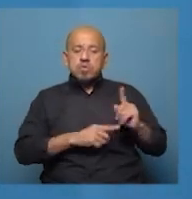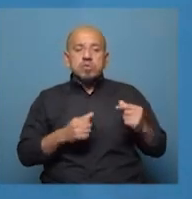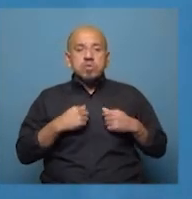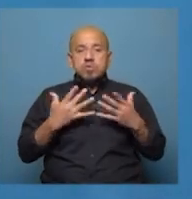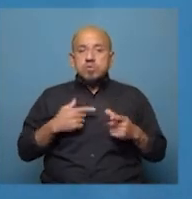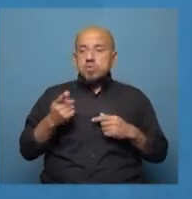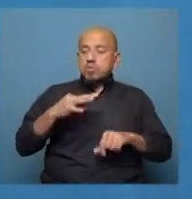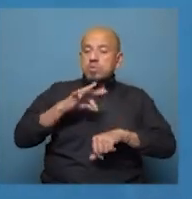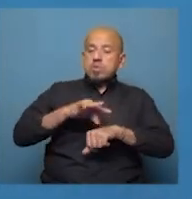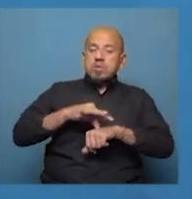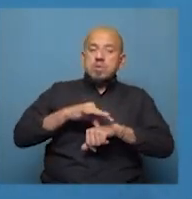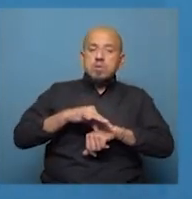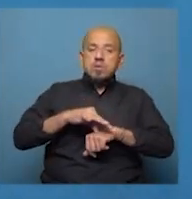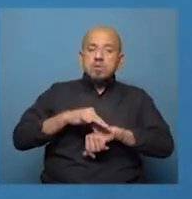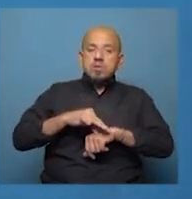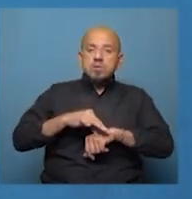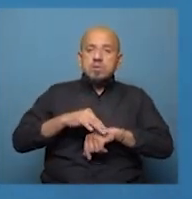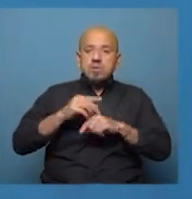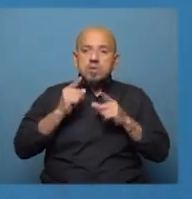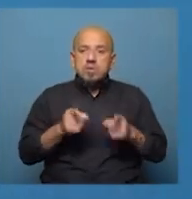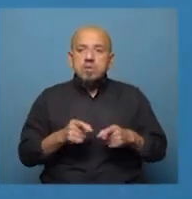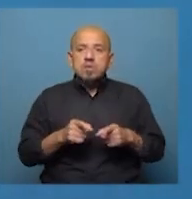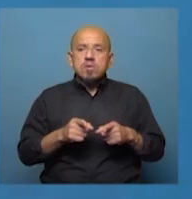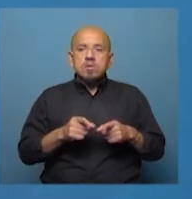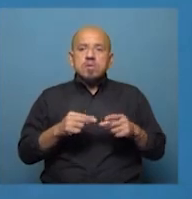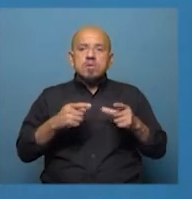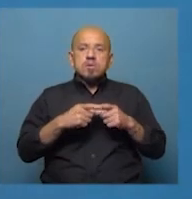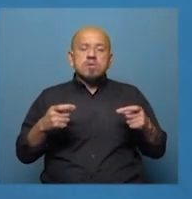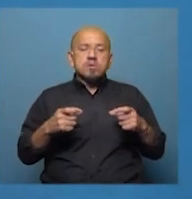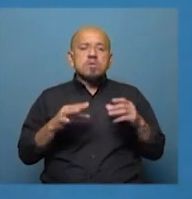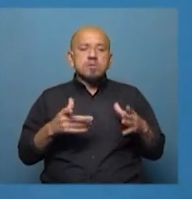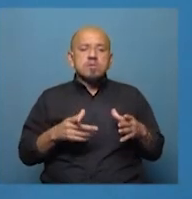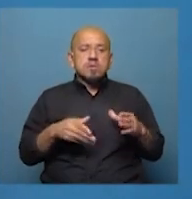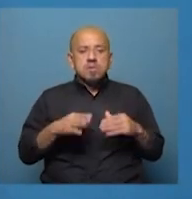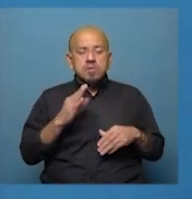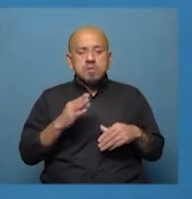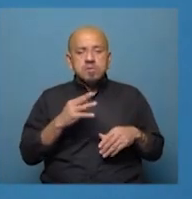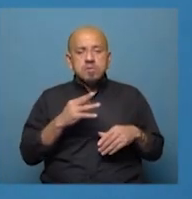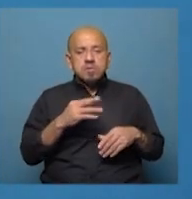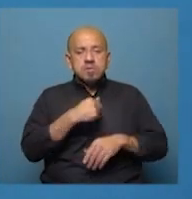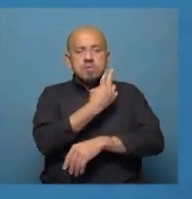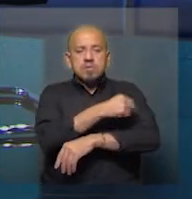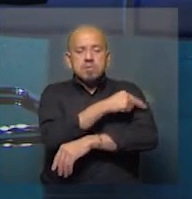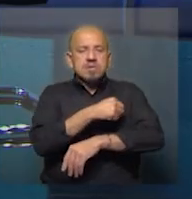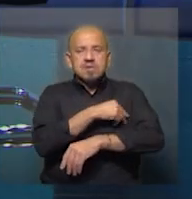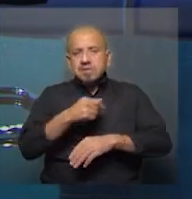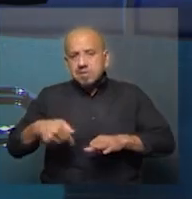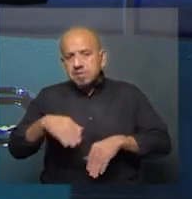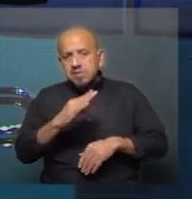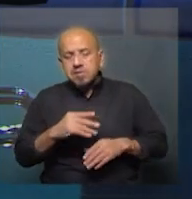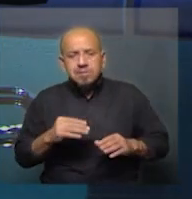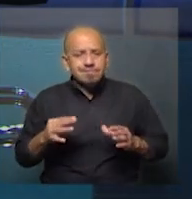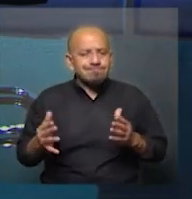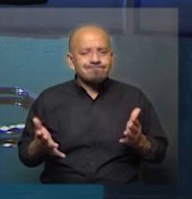el que me recetó el médico le van a dar ahí este talón voucher o lo que sea para que vaya a la farmacia comunitaria no hay